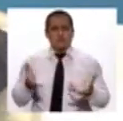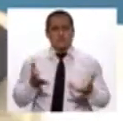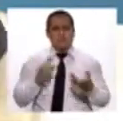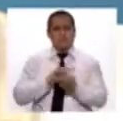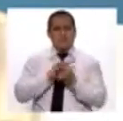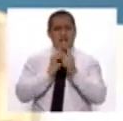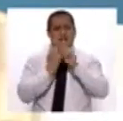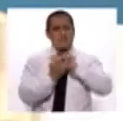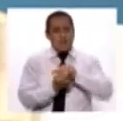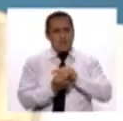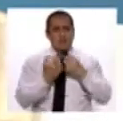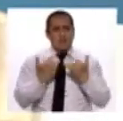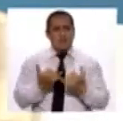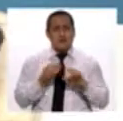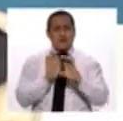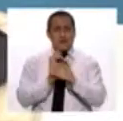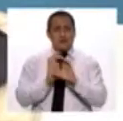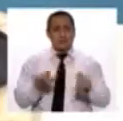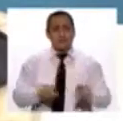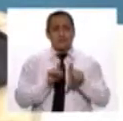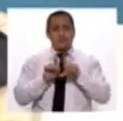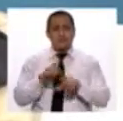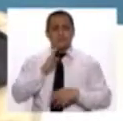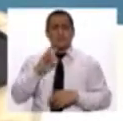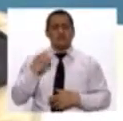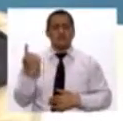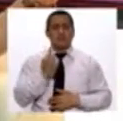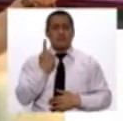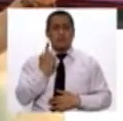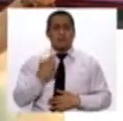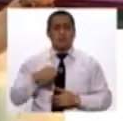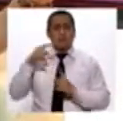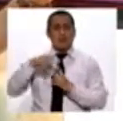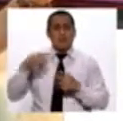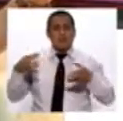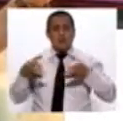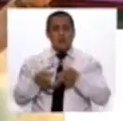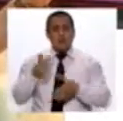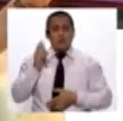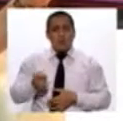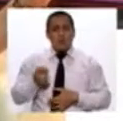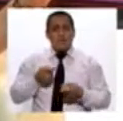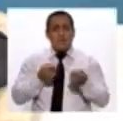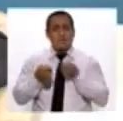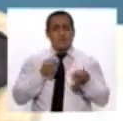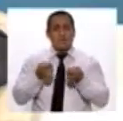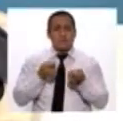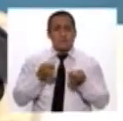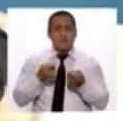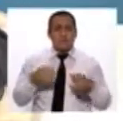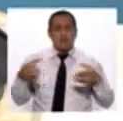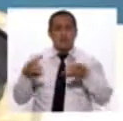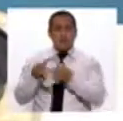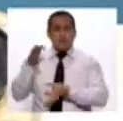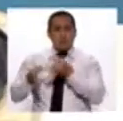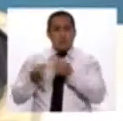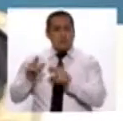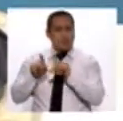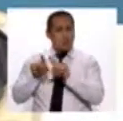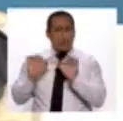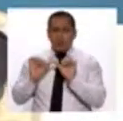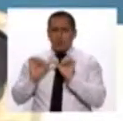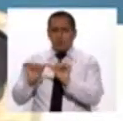Se ha invertido la jerarquía de las leyes cuando es aplicada por la jurisdicción. Solo para los tribunales... Solo para los tribunales administrativos. El Poder Judicial mantiene